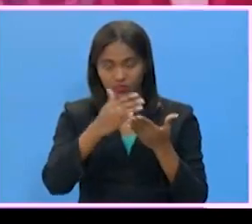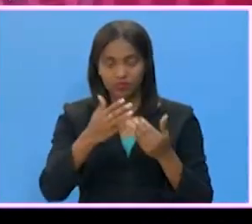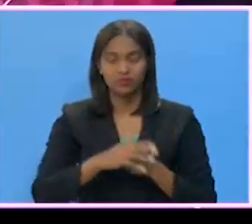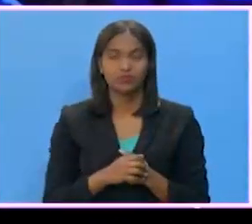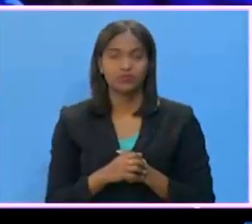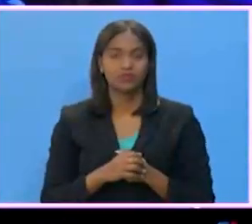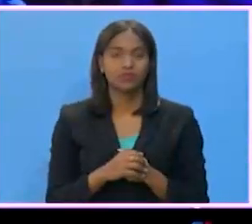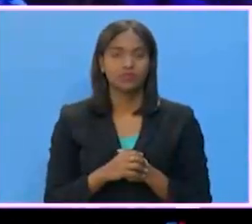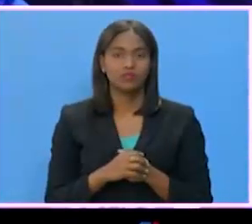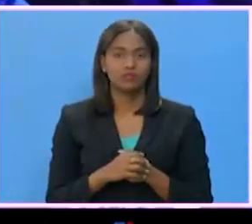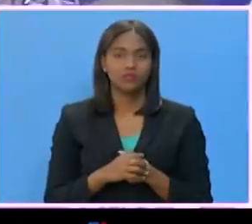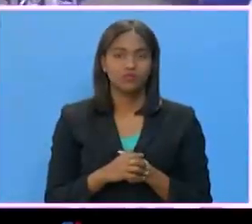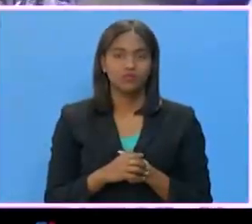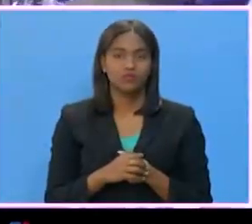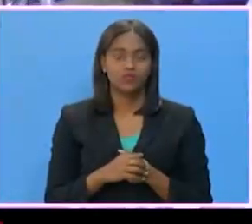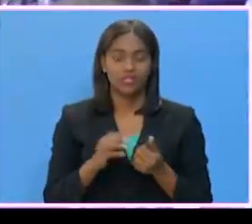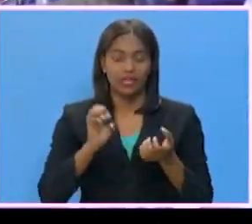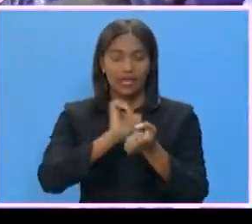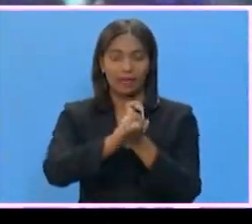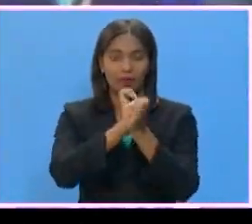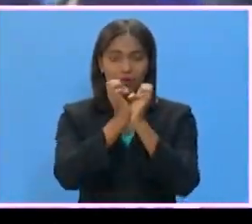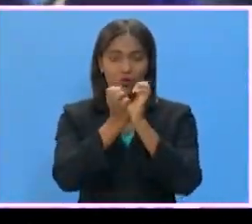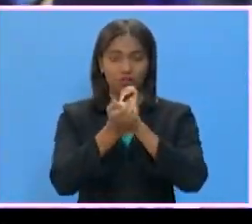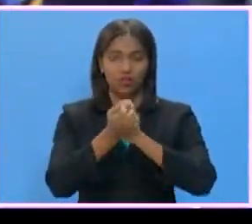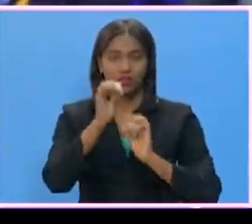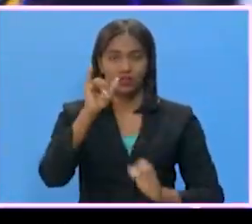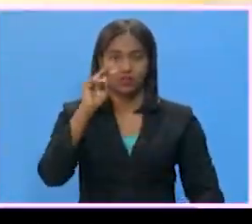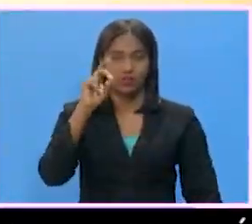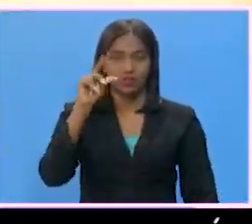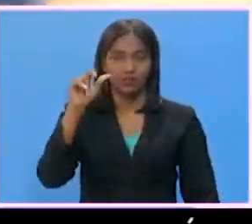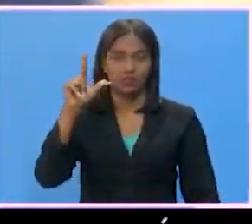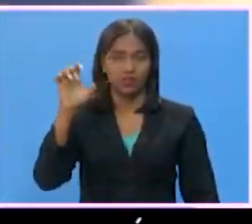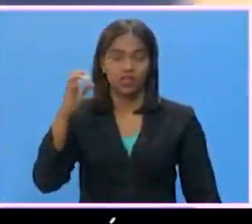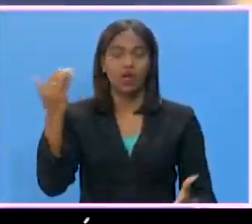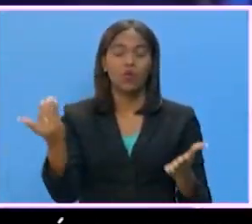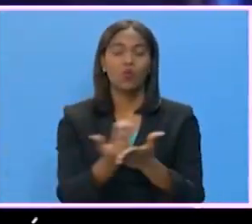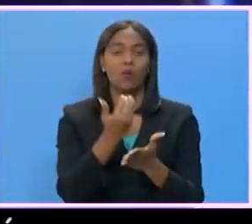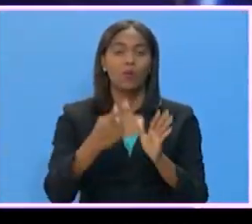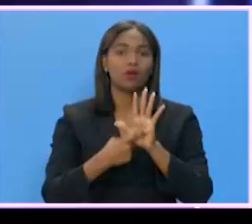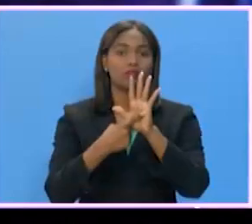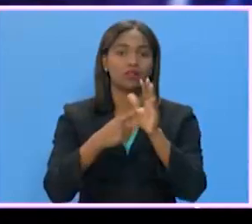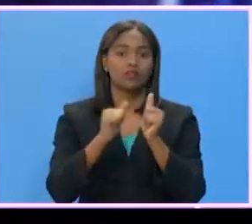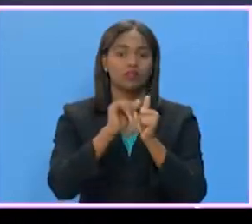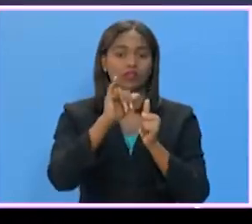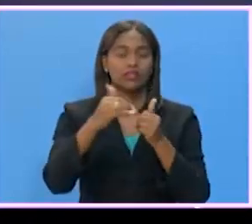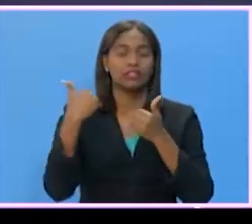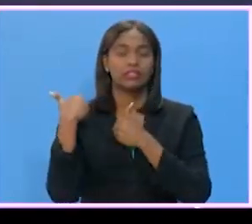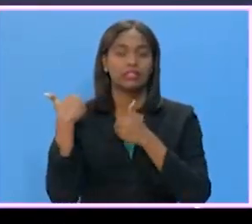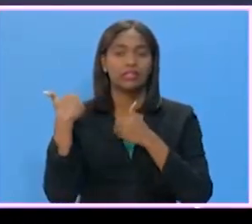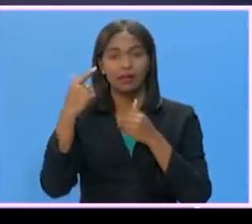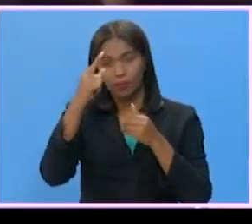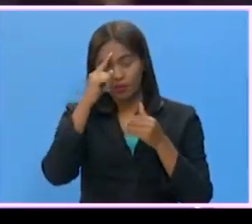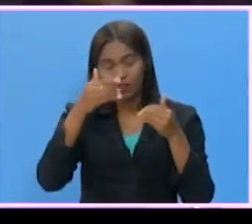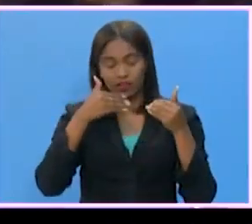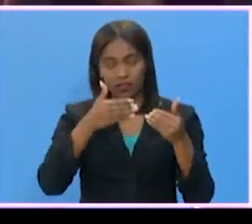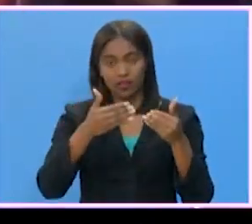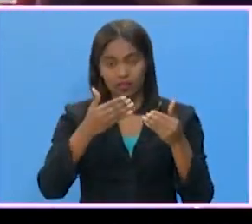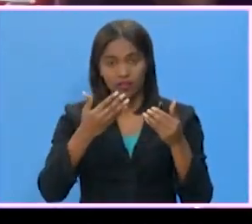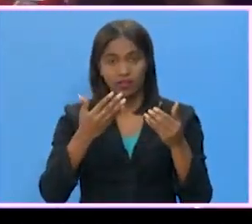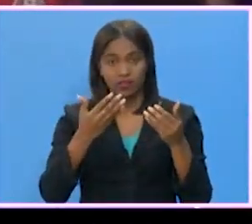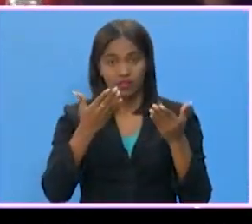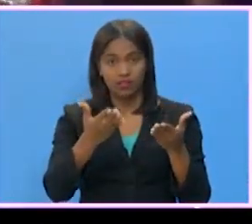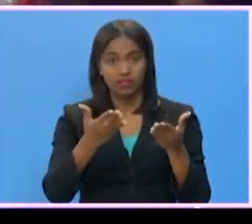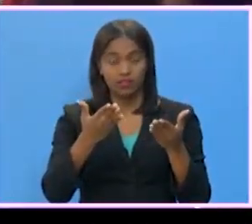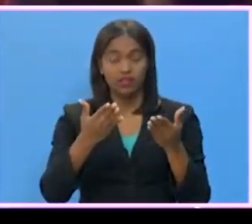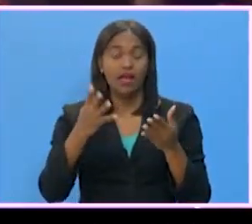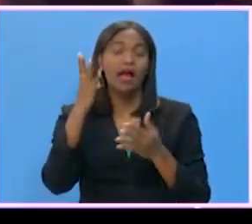Mendoza. La evolución del legado indomable. Así es la nueva Ford Bronco, que resalta por robustez, versatilidad y